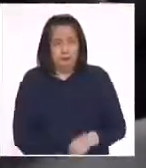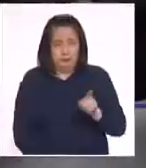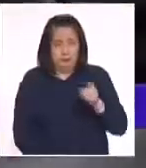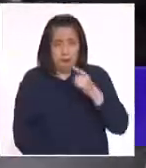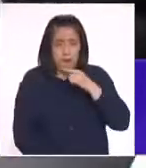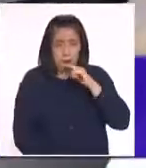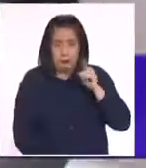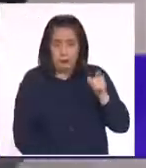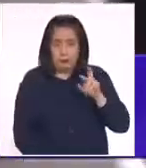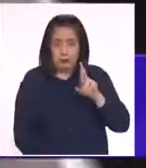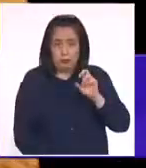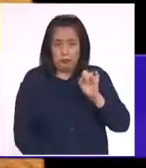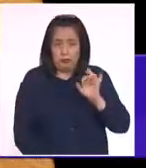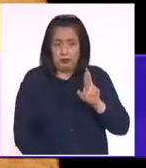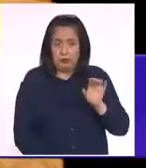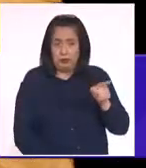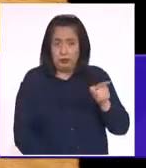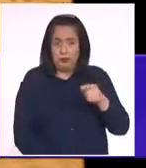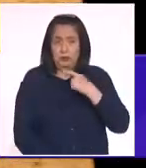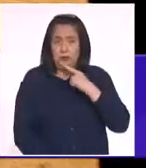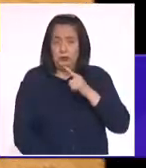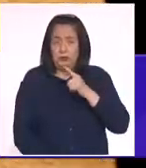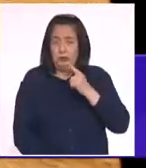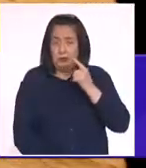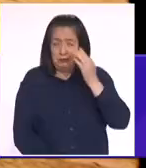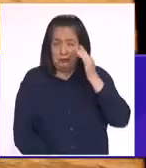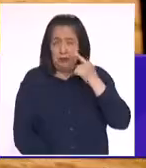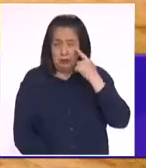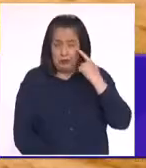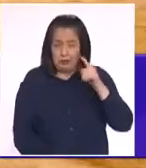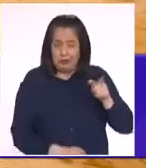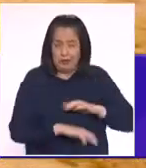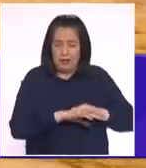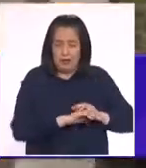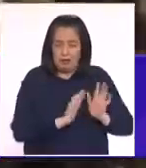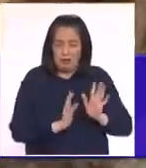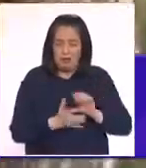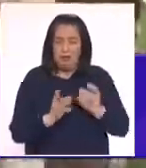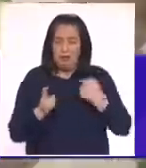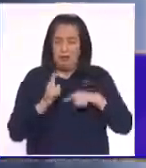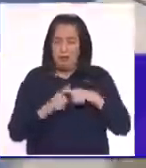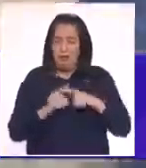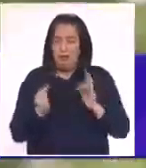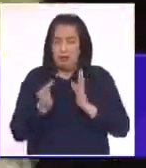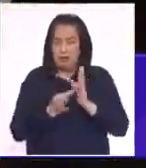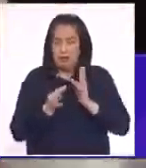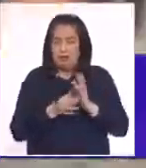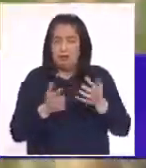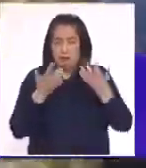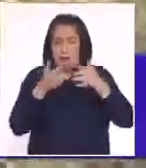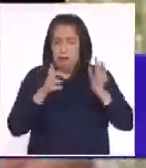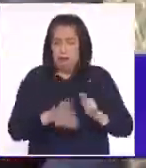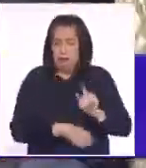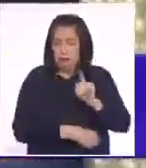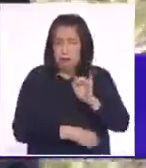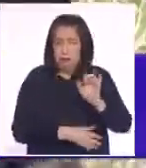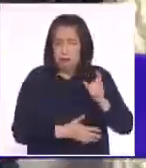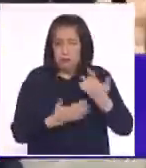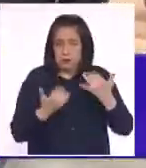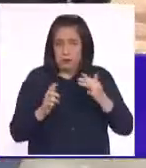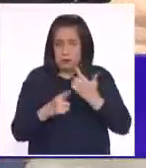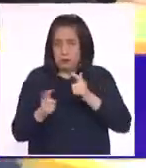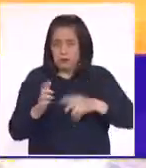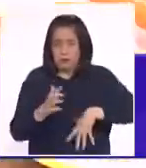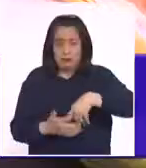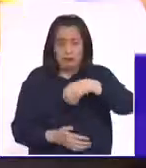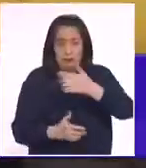Rosario Echevarría, conocida como La China, acusada de haber planeado el asesinato de su ex esposo, el empresario Tomás Rosales Domínguez, fue puesta en